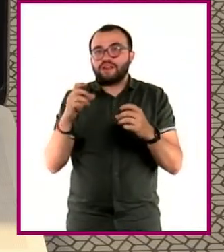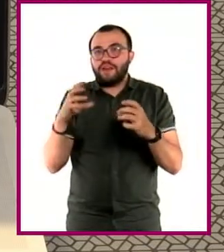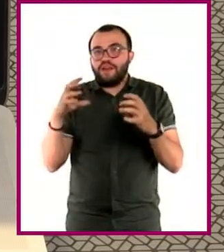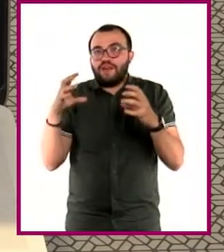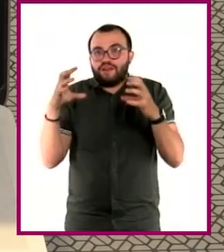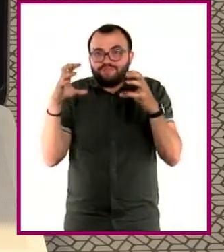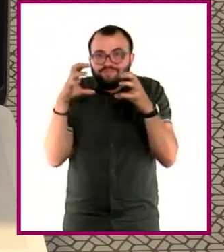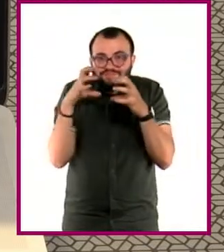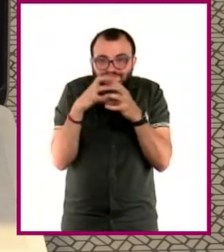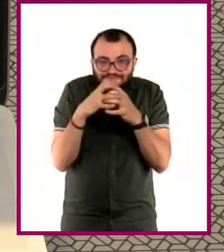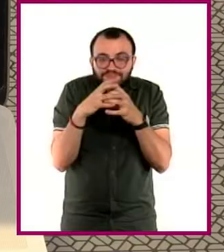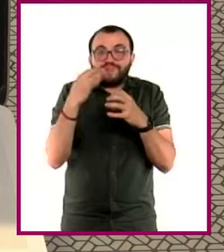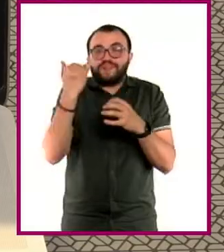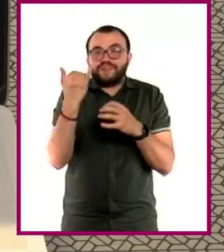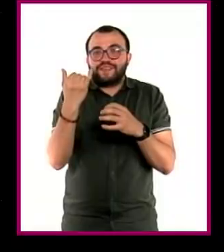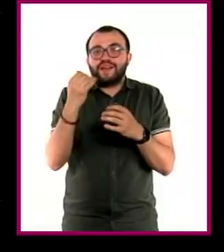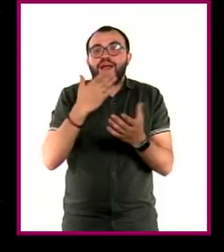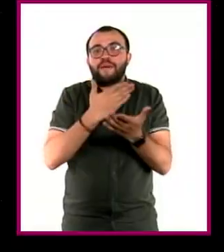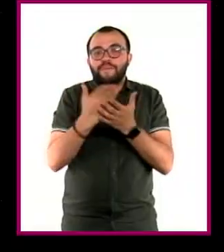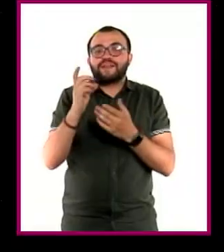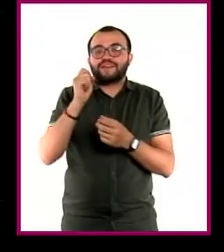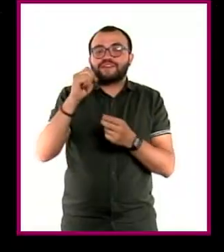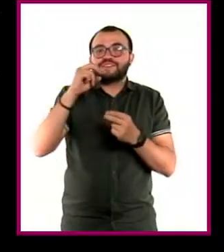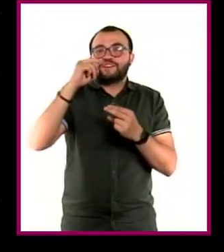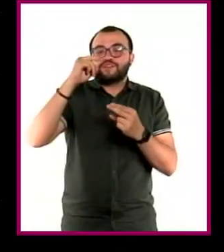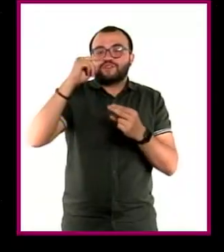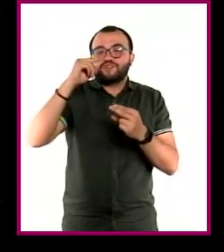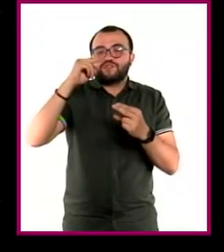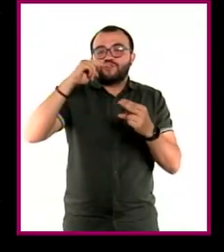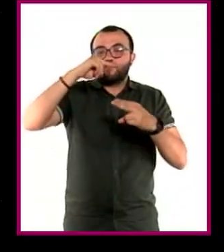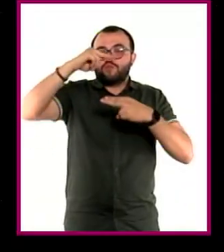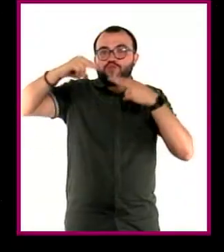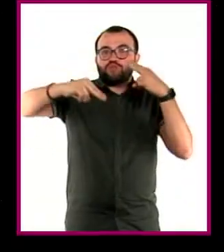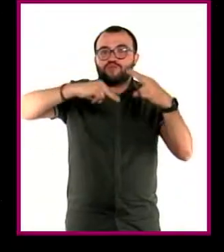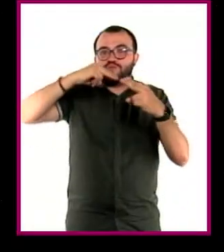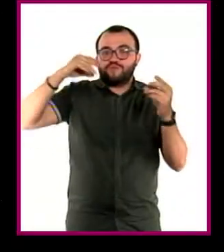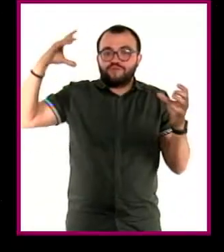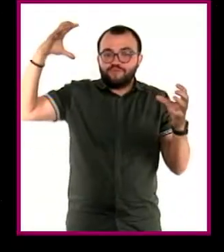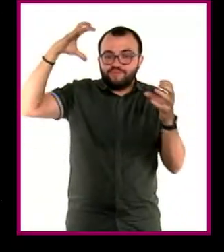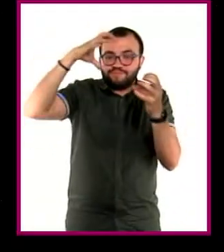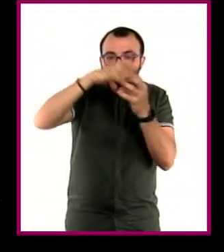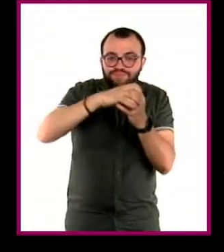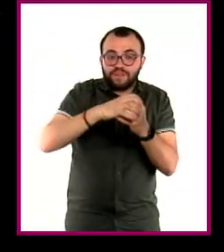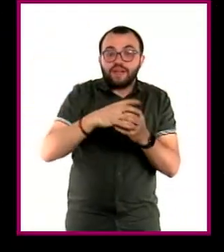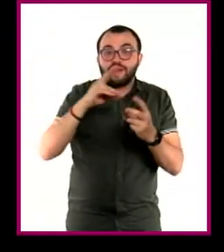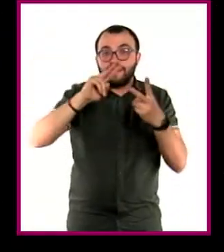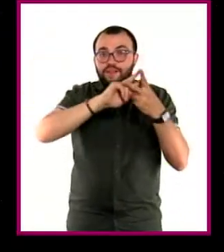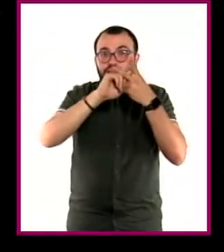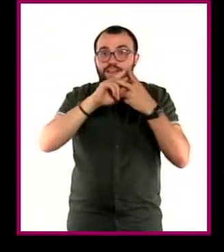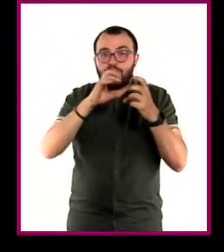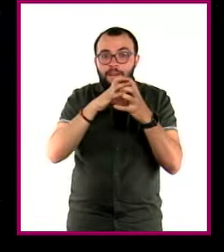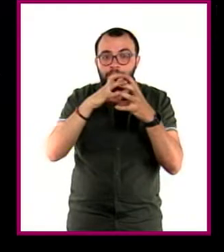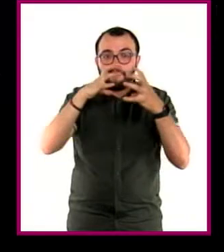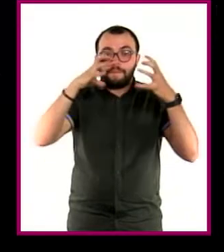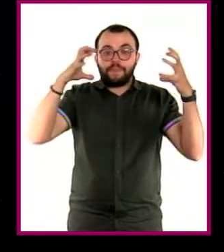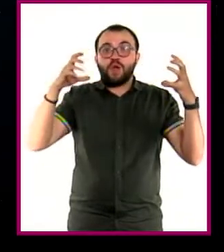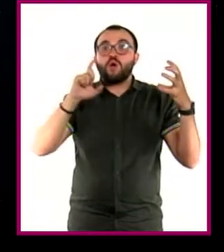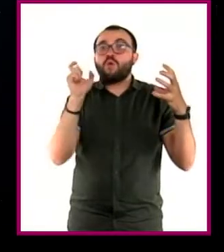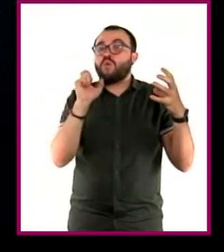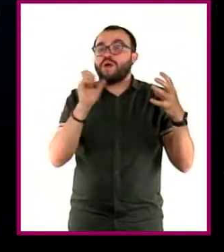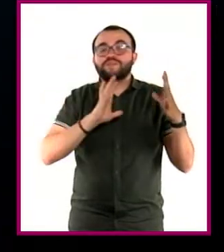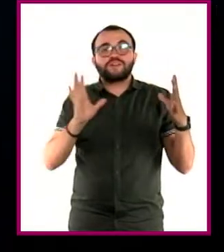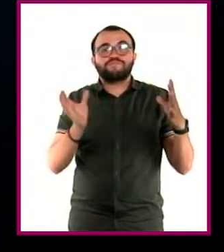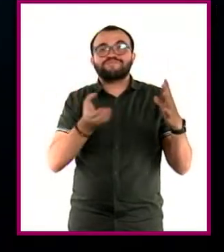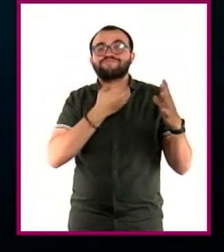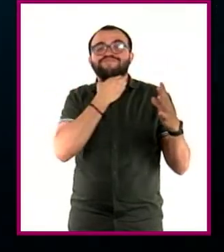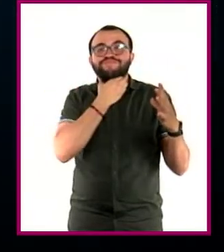y la presión generada por las reacciones nucleares. La estrella se expande, ¿sale? Pero en el momento en el que se agota el combustible nuclear, de nueva cuenta